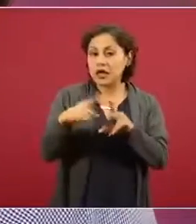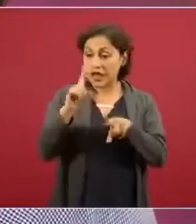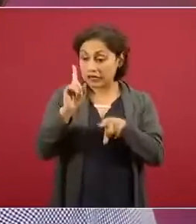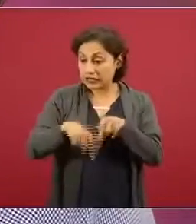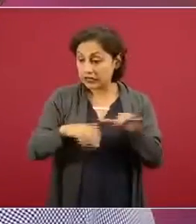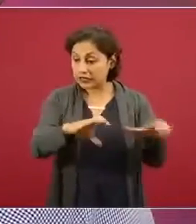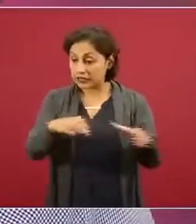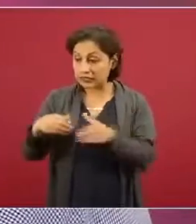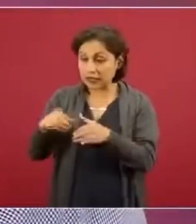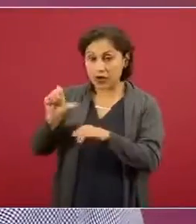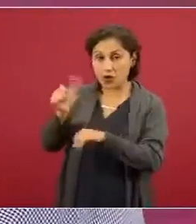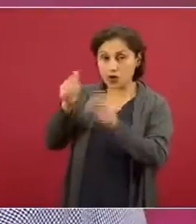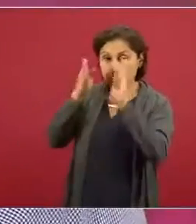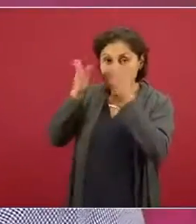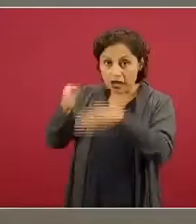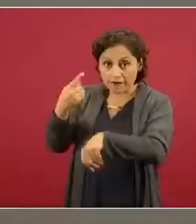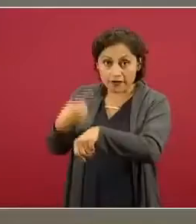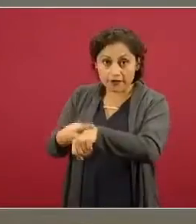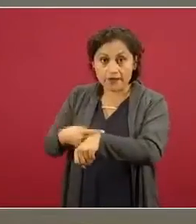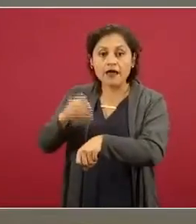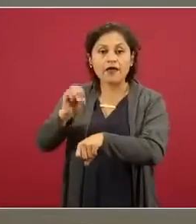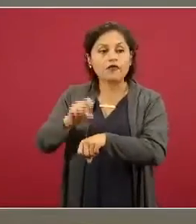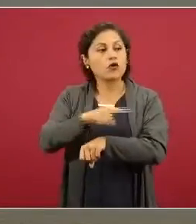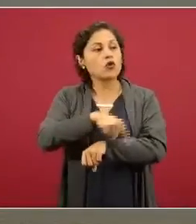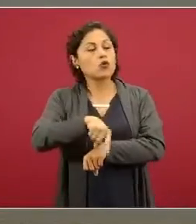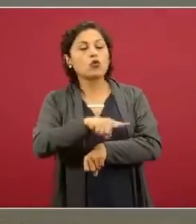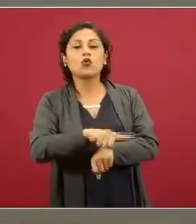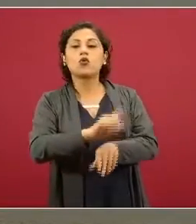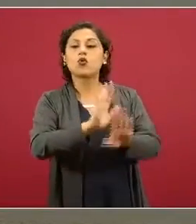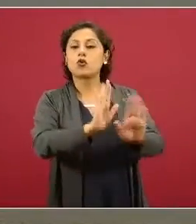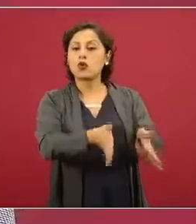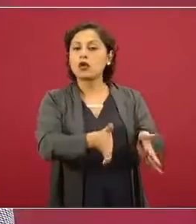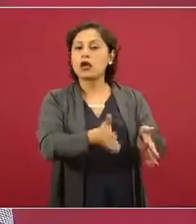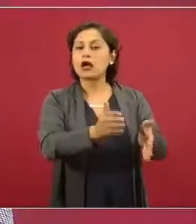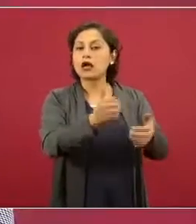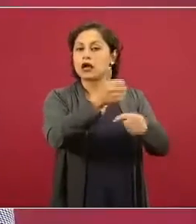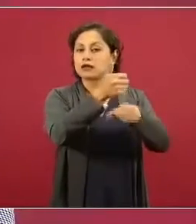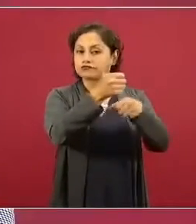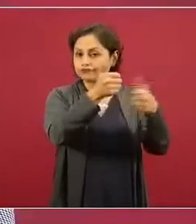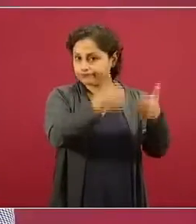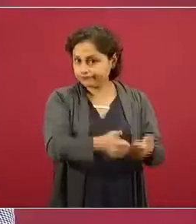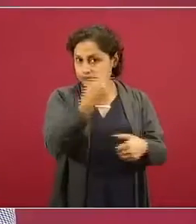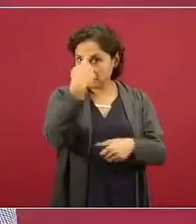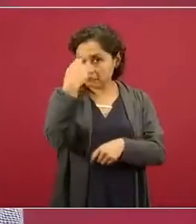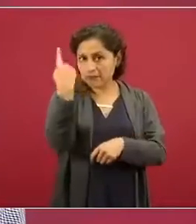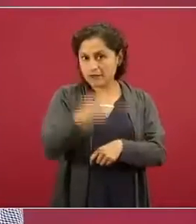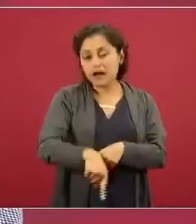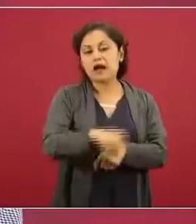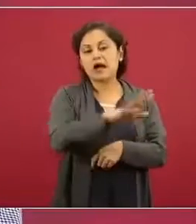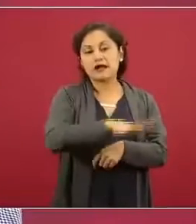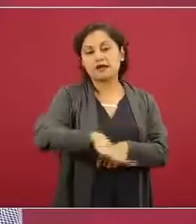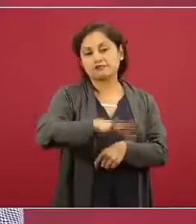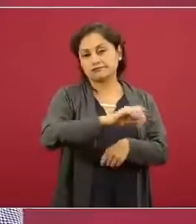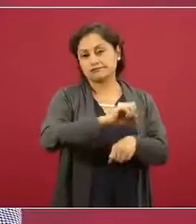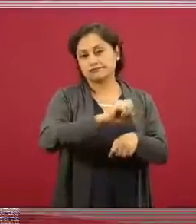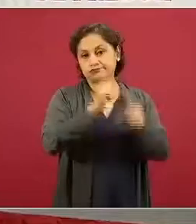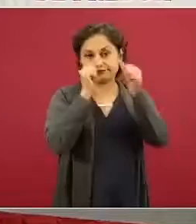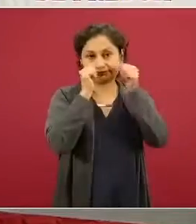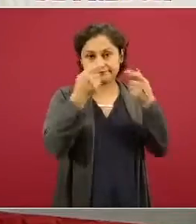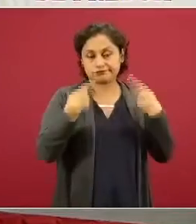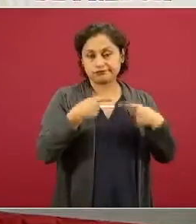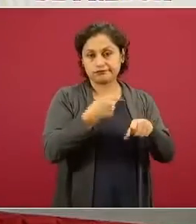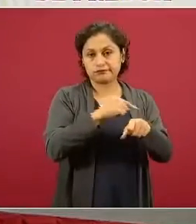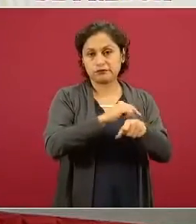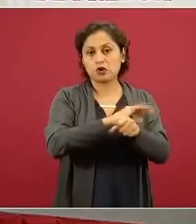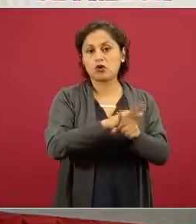estas camas disponibles podemos empezarlas a utilizar en otro tipo de atención médica? ¿Y cuáles serían los límites permitidos